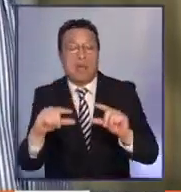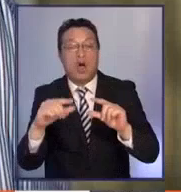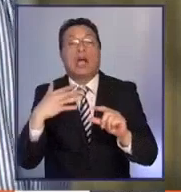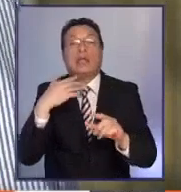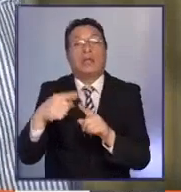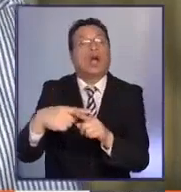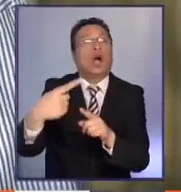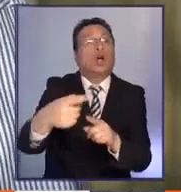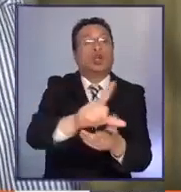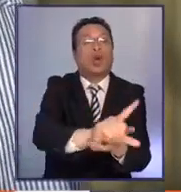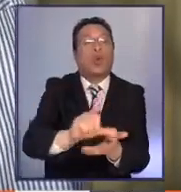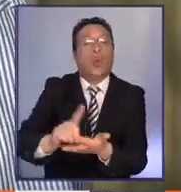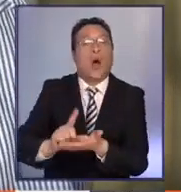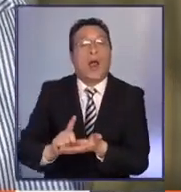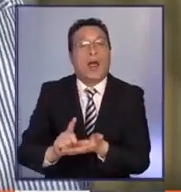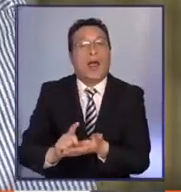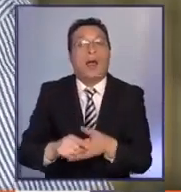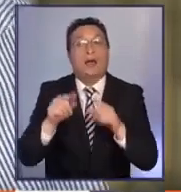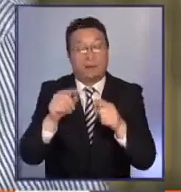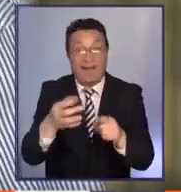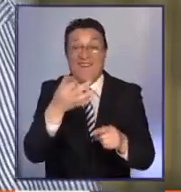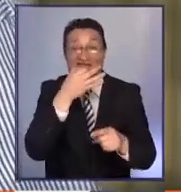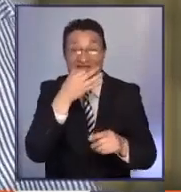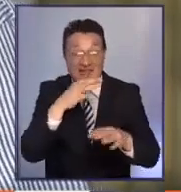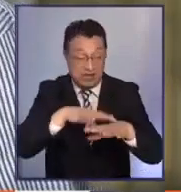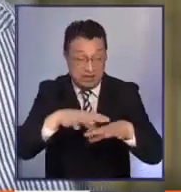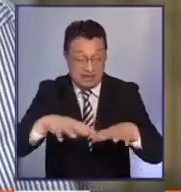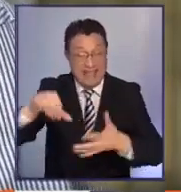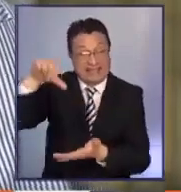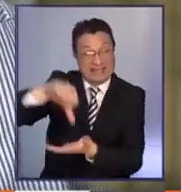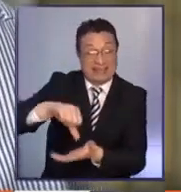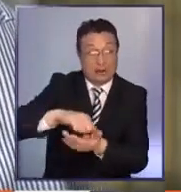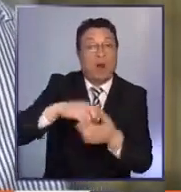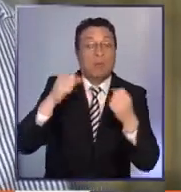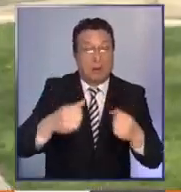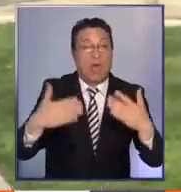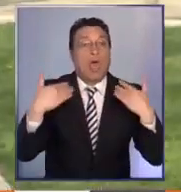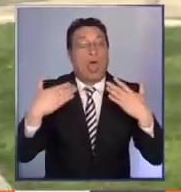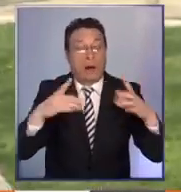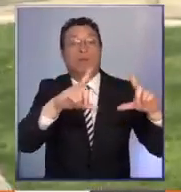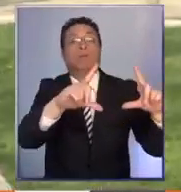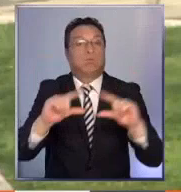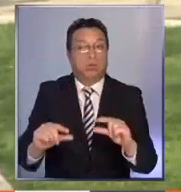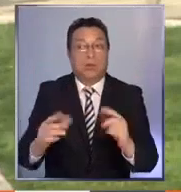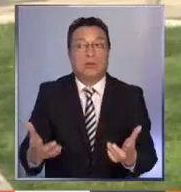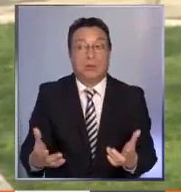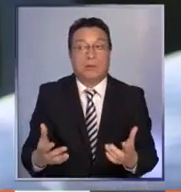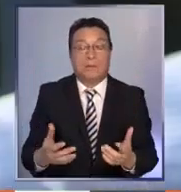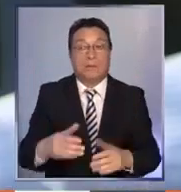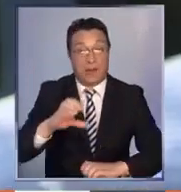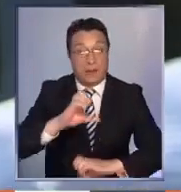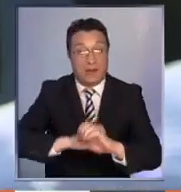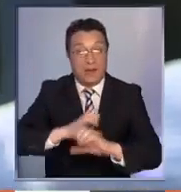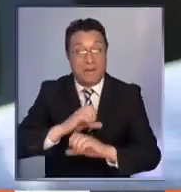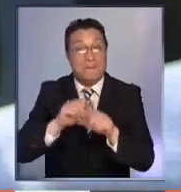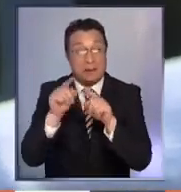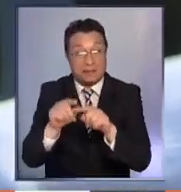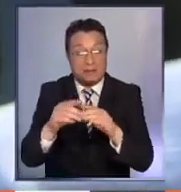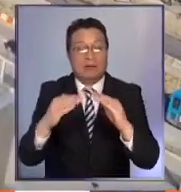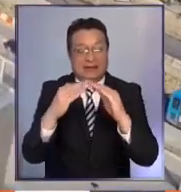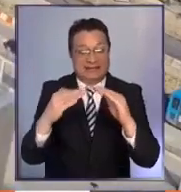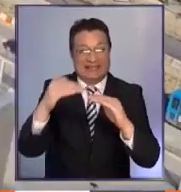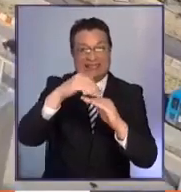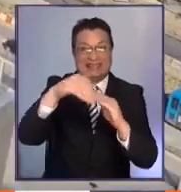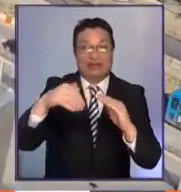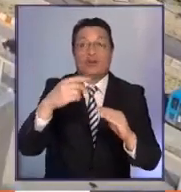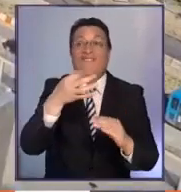periferia. Por lo tanto, el uso de áreas verdes en zonas más céntricas te permite reducir esa temperatura. La empresa TecPro se dedica a los techos verdes en